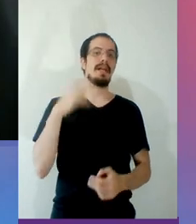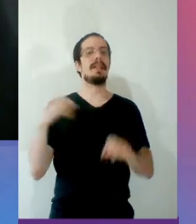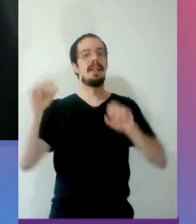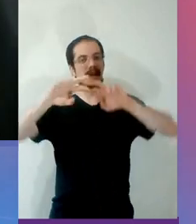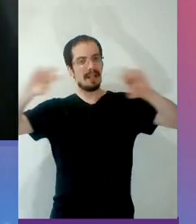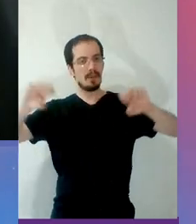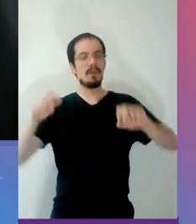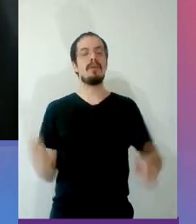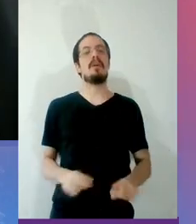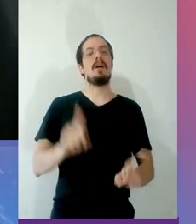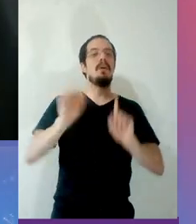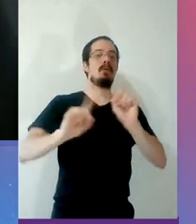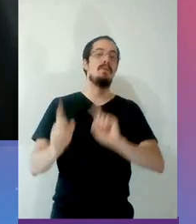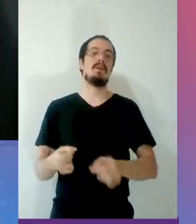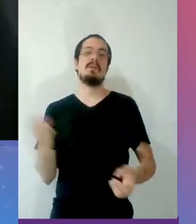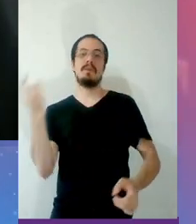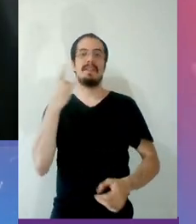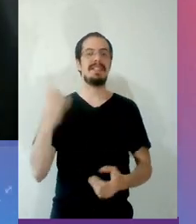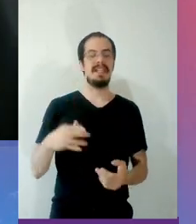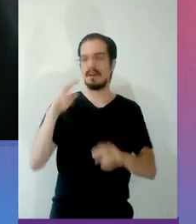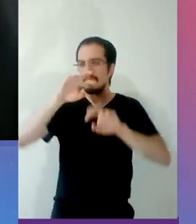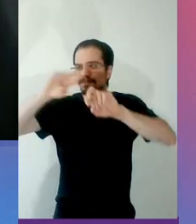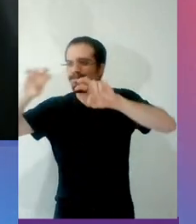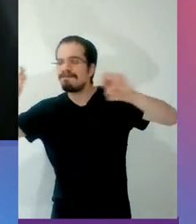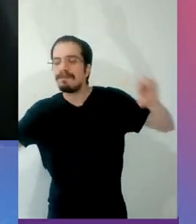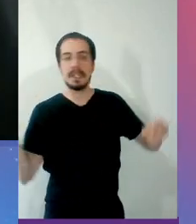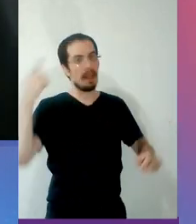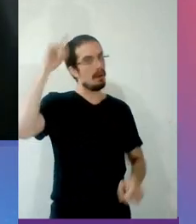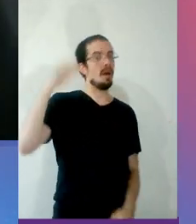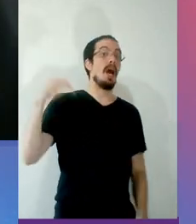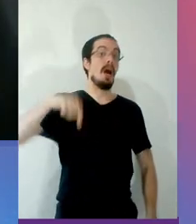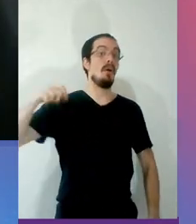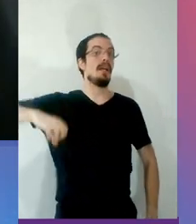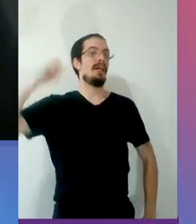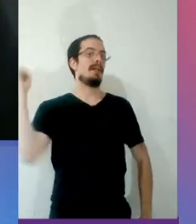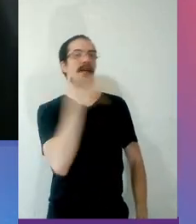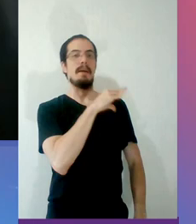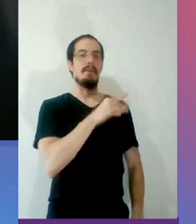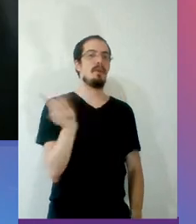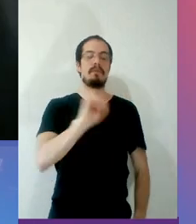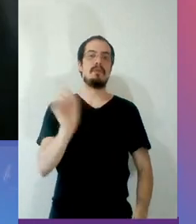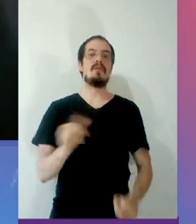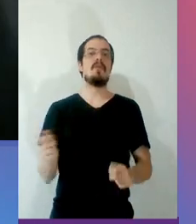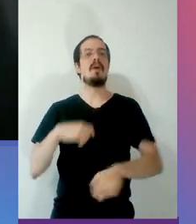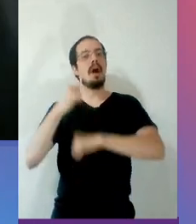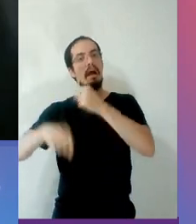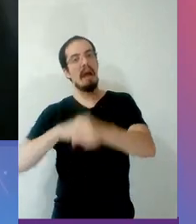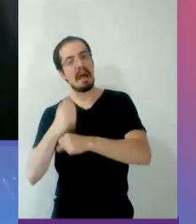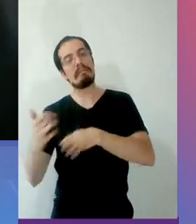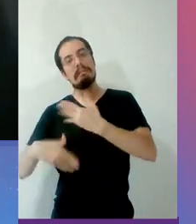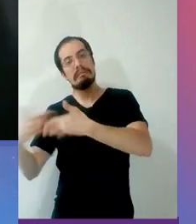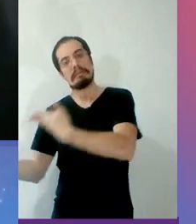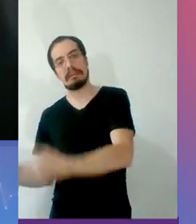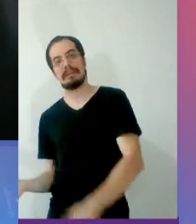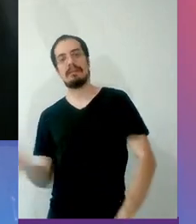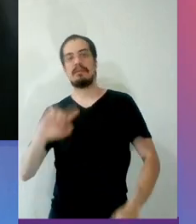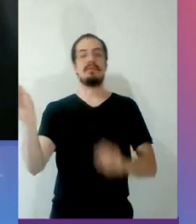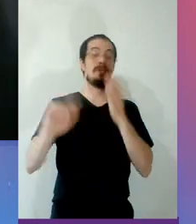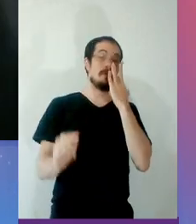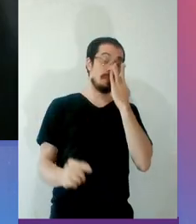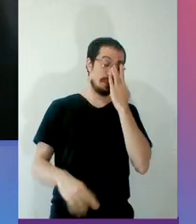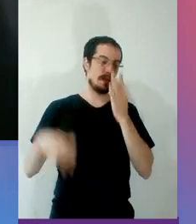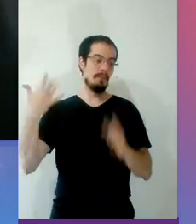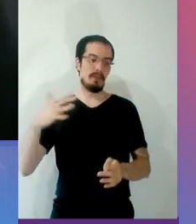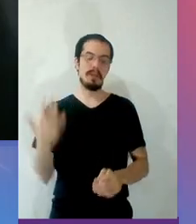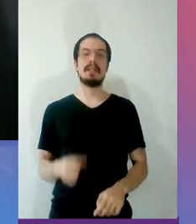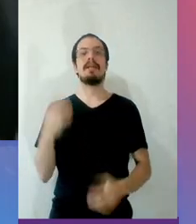diagnóstico, ¿ah? Pero rápido, no estoy hablando de un diagnóstico que se demore años, porque ya volvemos a decir, o sea, el curso de la vida y